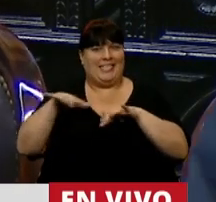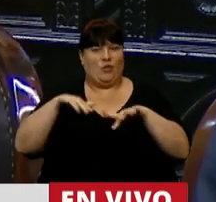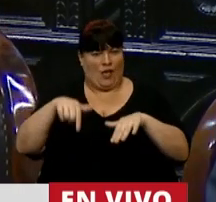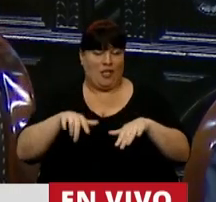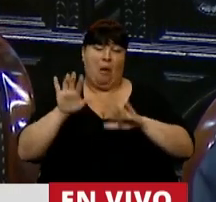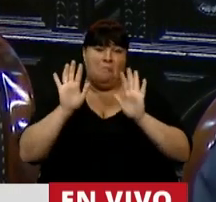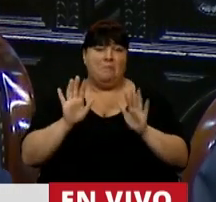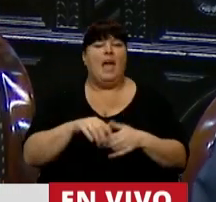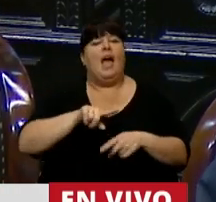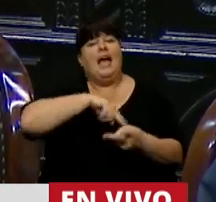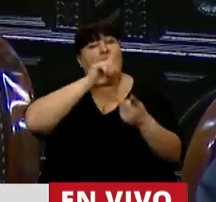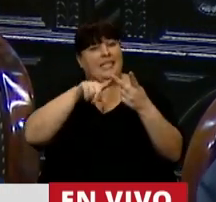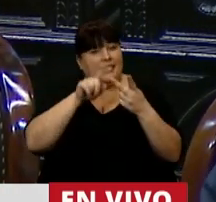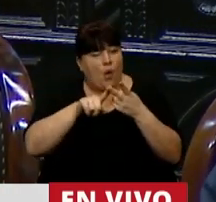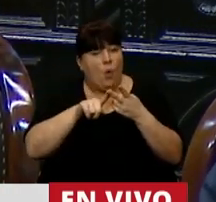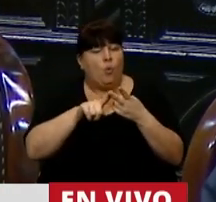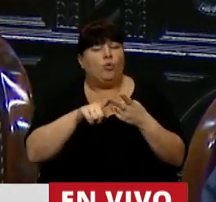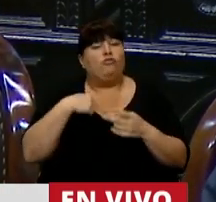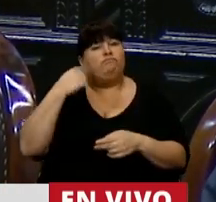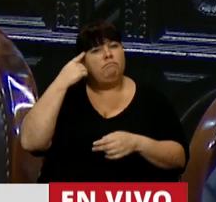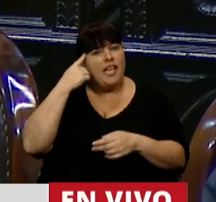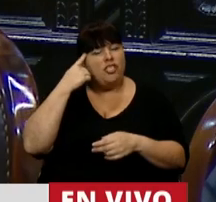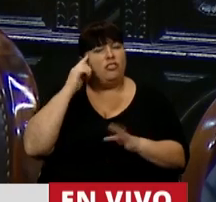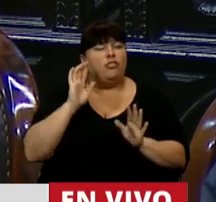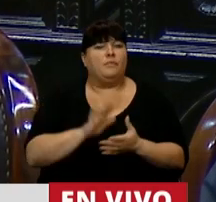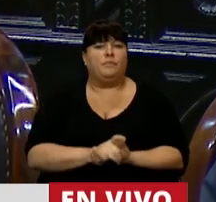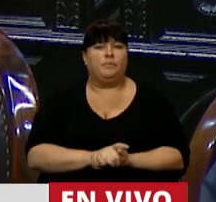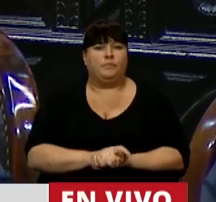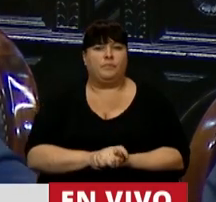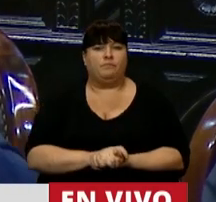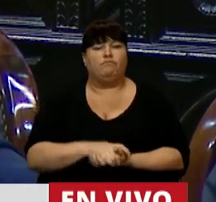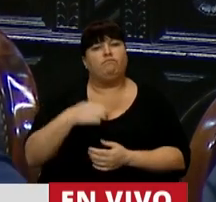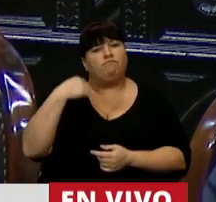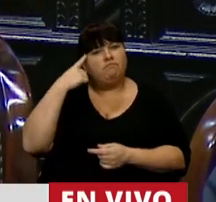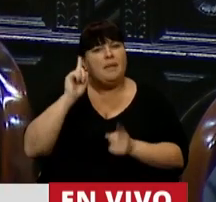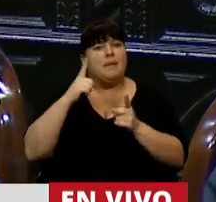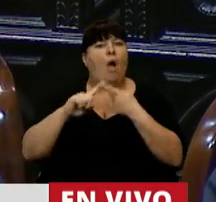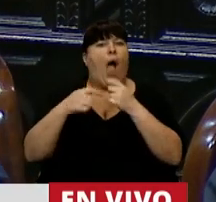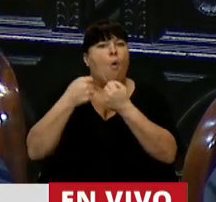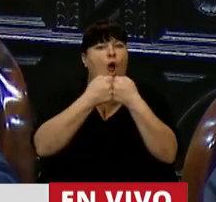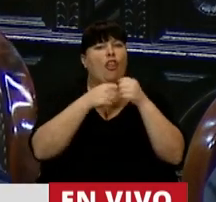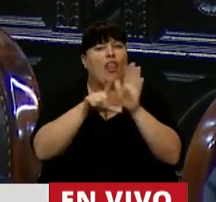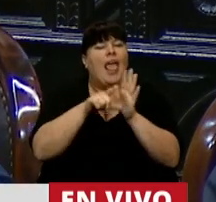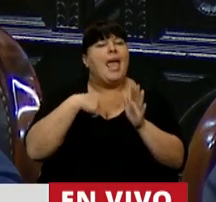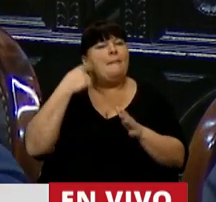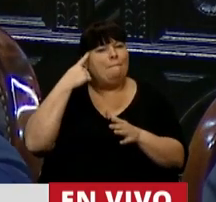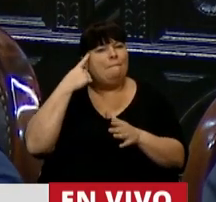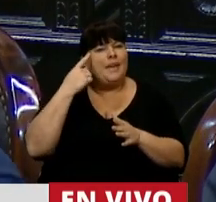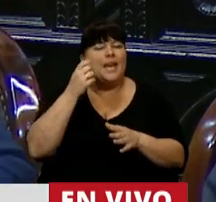contexto, ¿no? Y la segunda cuestión, que creo que hubiese sido, entiendo los acuerdos legislativos, pero creo que hubiese